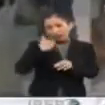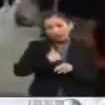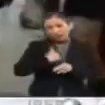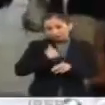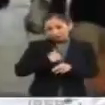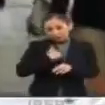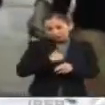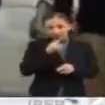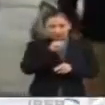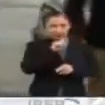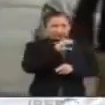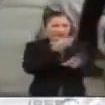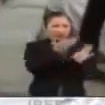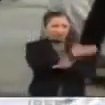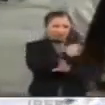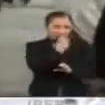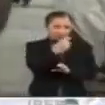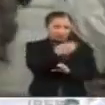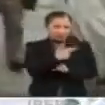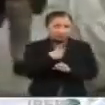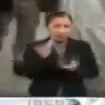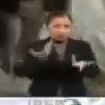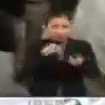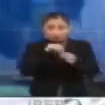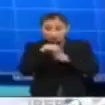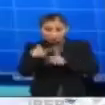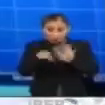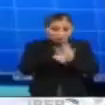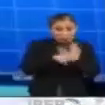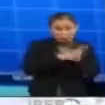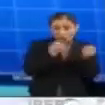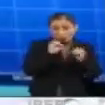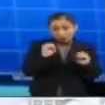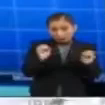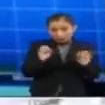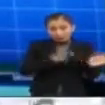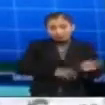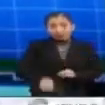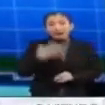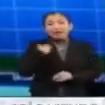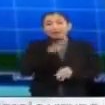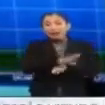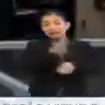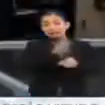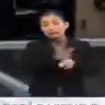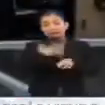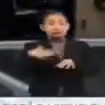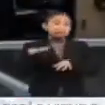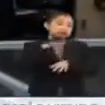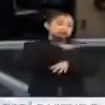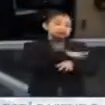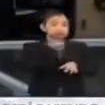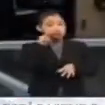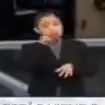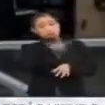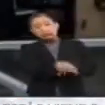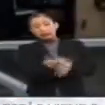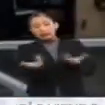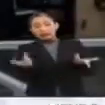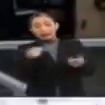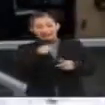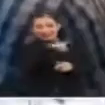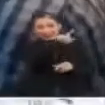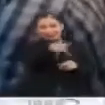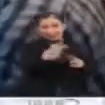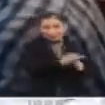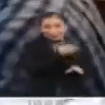México y Canadá. Entonces no hay una afectación negativa. Y en el caso de Brasil, la reacción inmediata